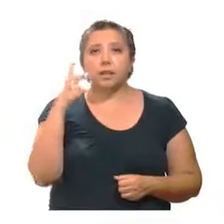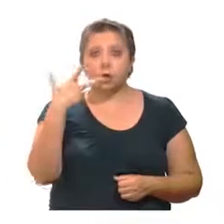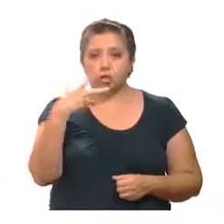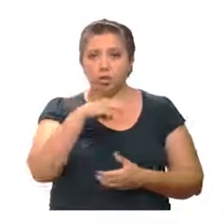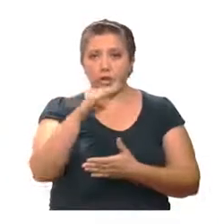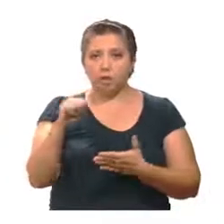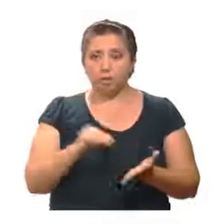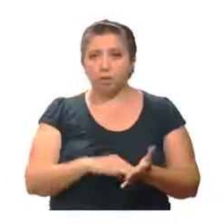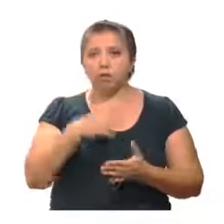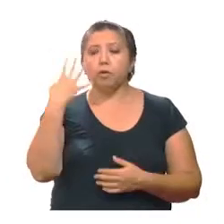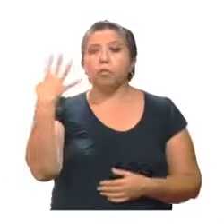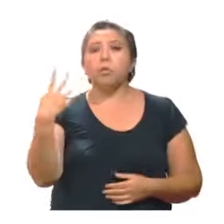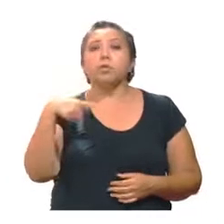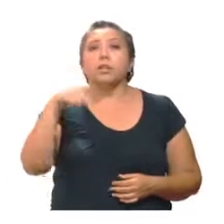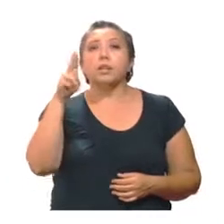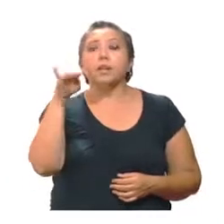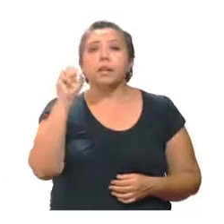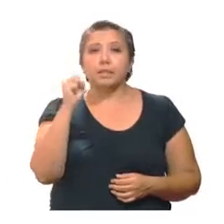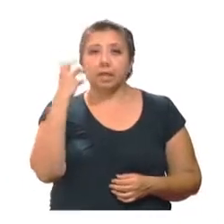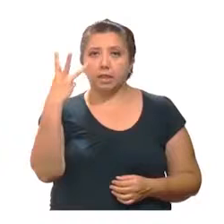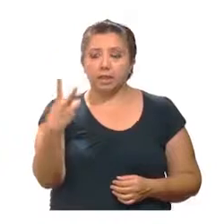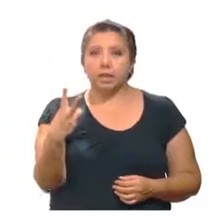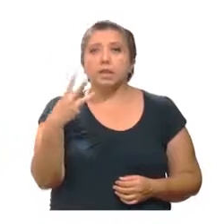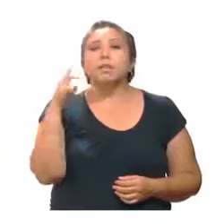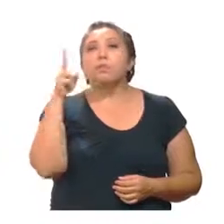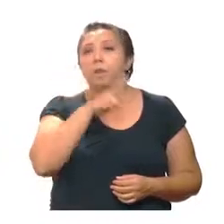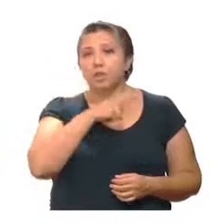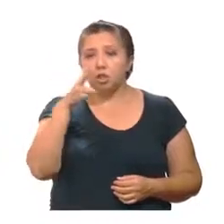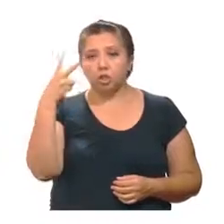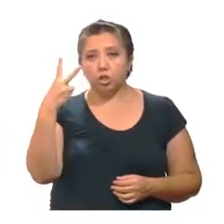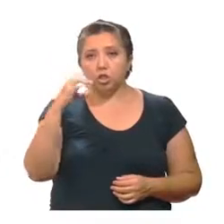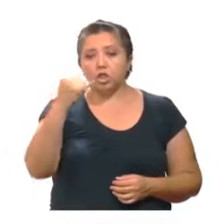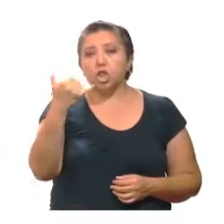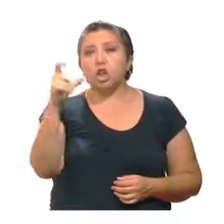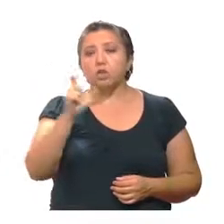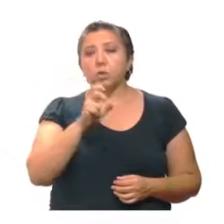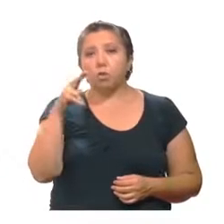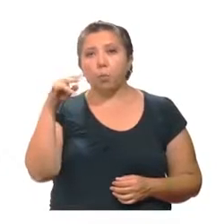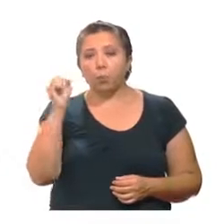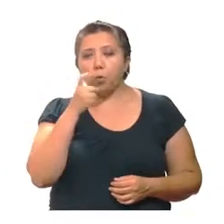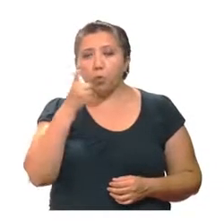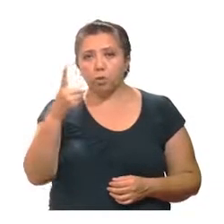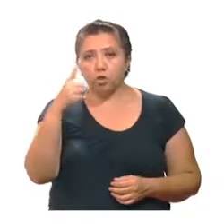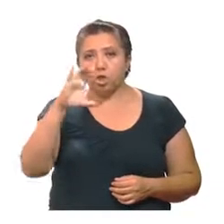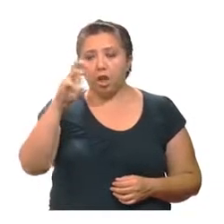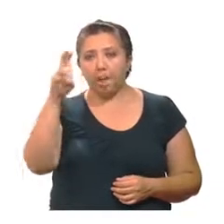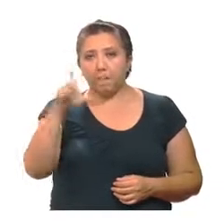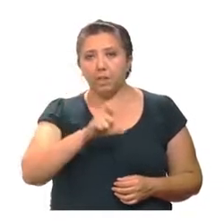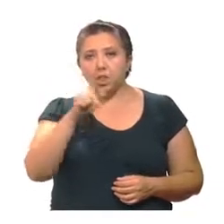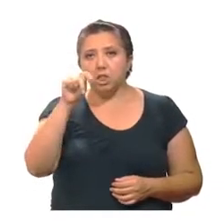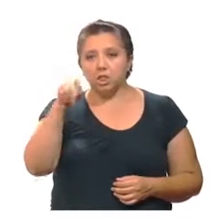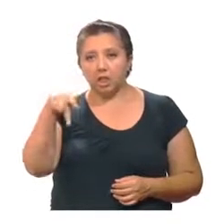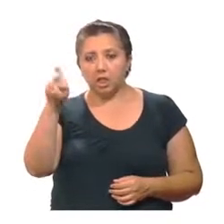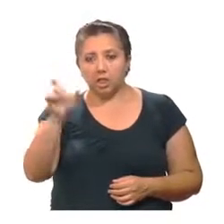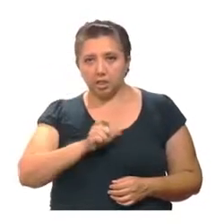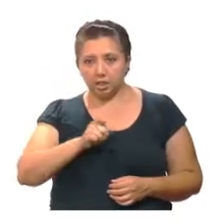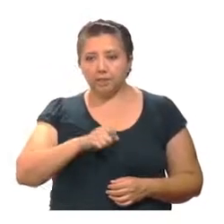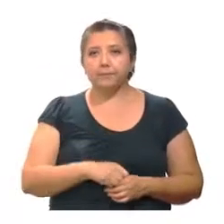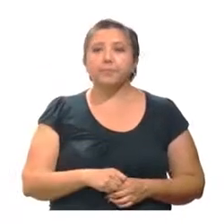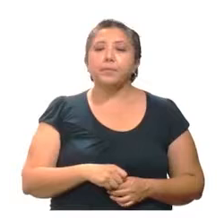38 en Mérida, 4 en Canacín, 3 en Valladolid, 2 en Yaxcucul y 1 en Chemash, Jomún, Tecash y